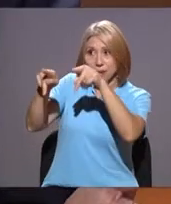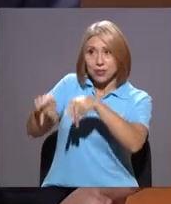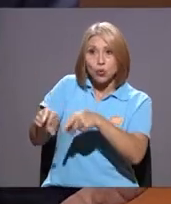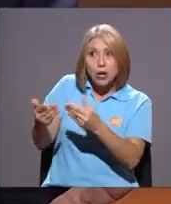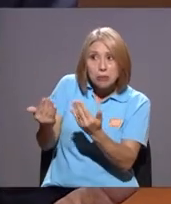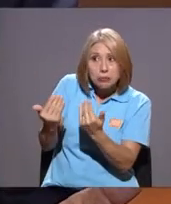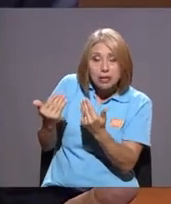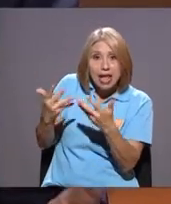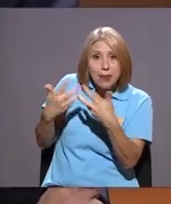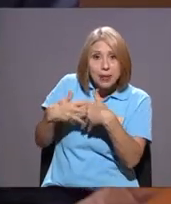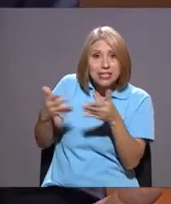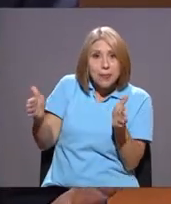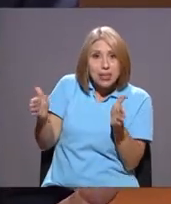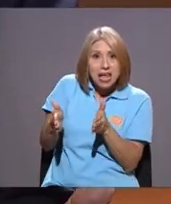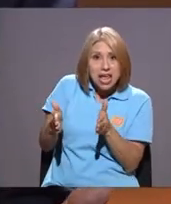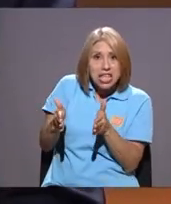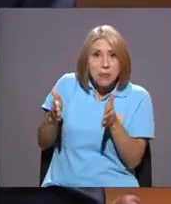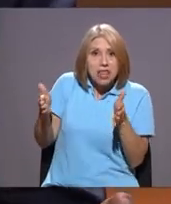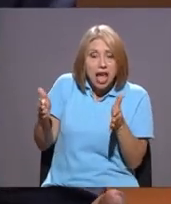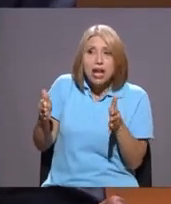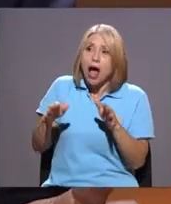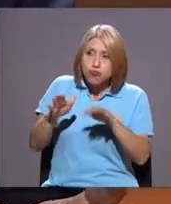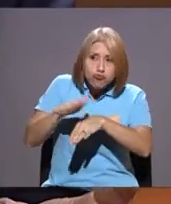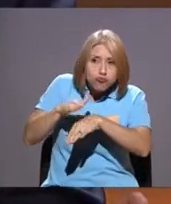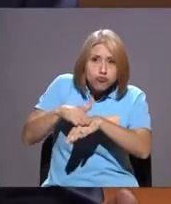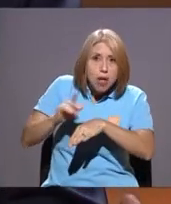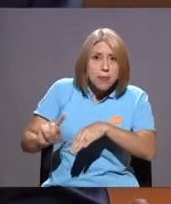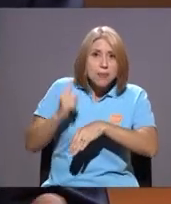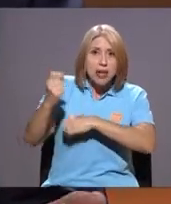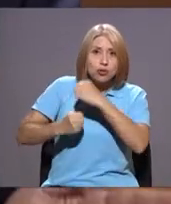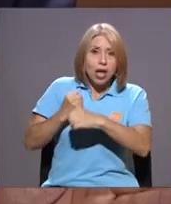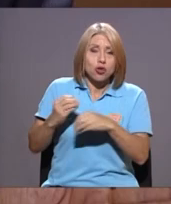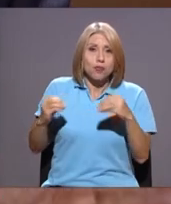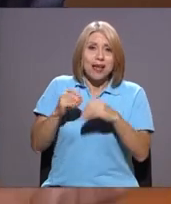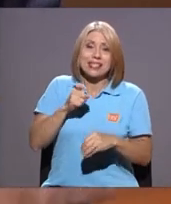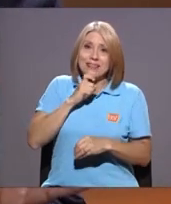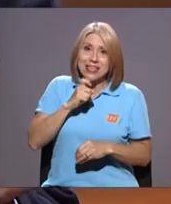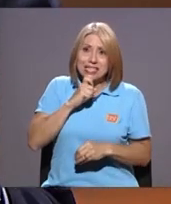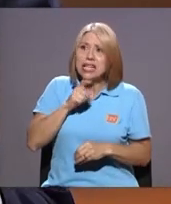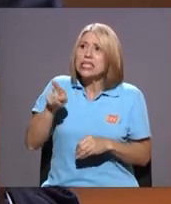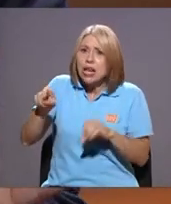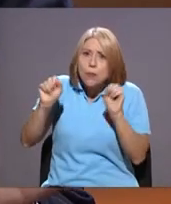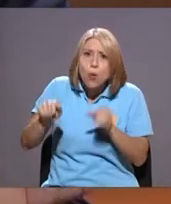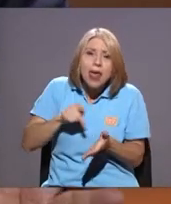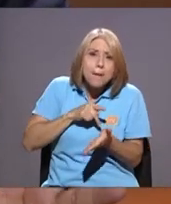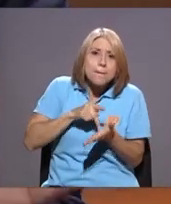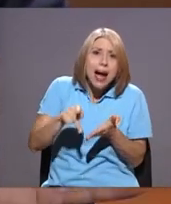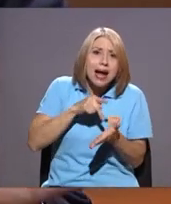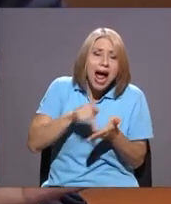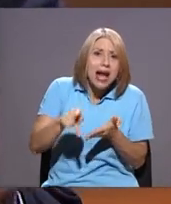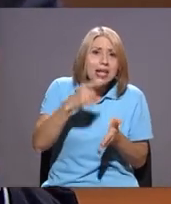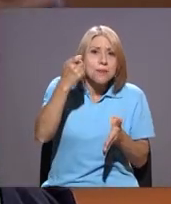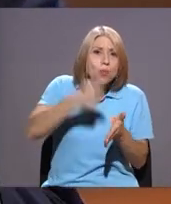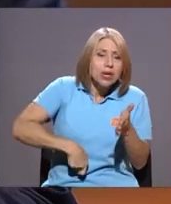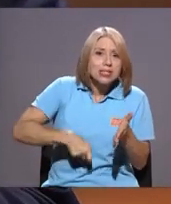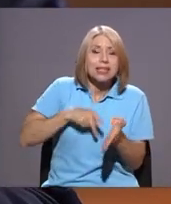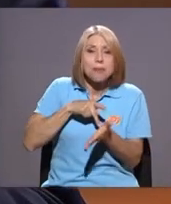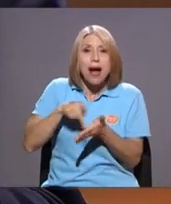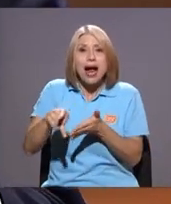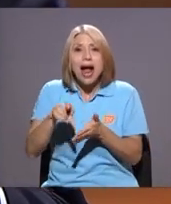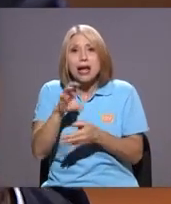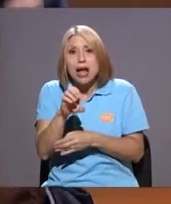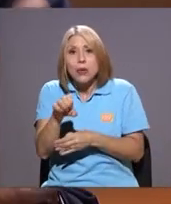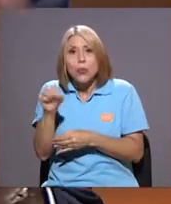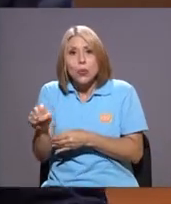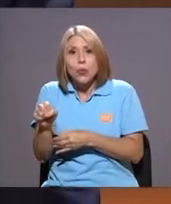una nueva micro empresa pequeña o mediana que son los años más difíciles pagar cargas sociales e impuestos de manera gradual